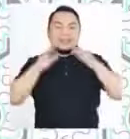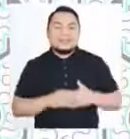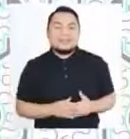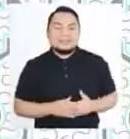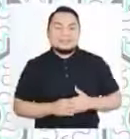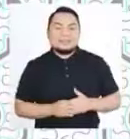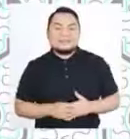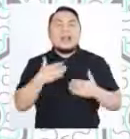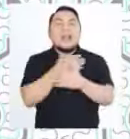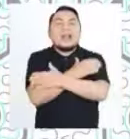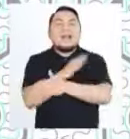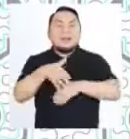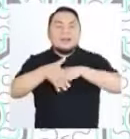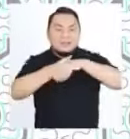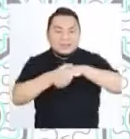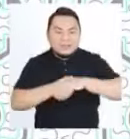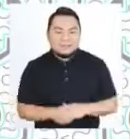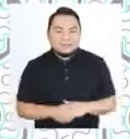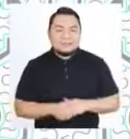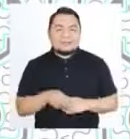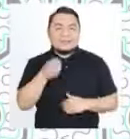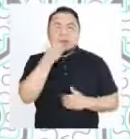¡Hola! ¡Kamisaraki!